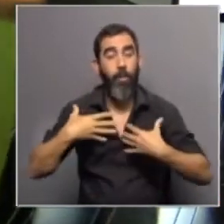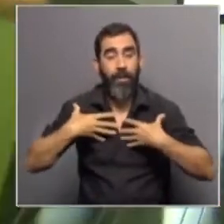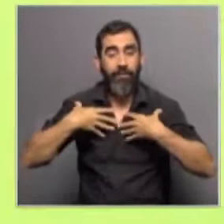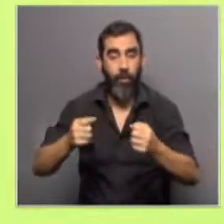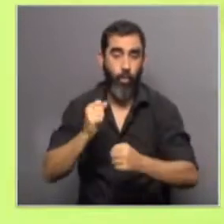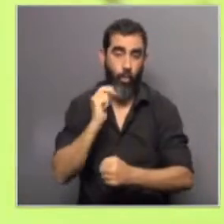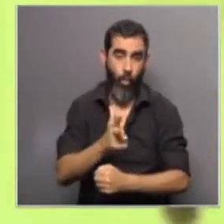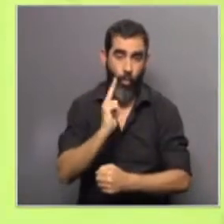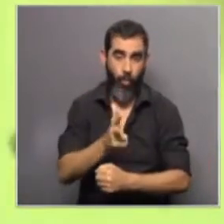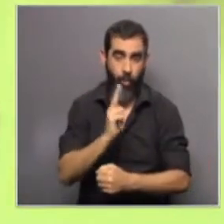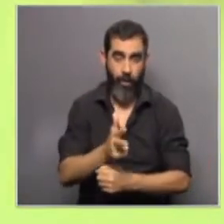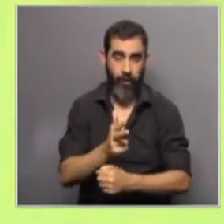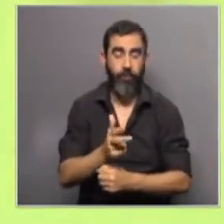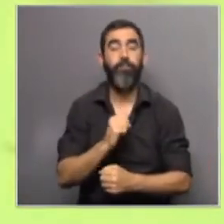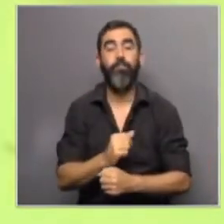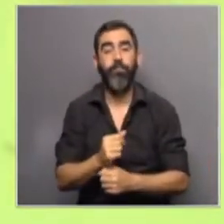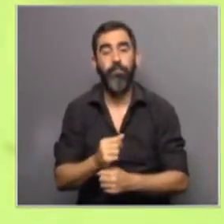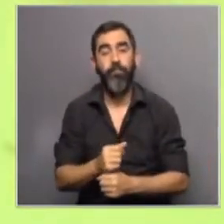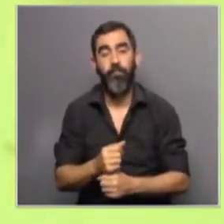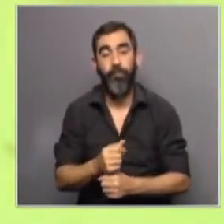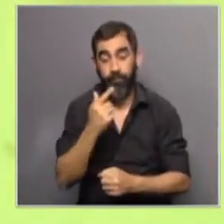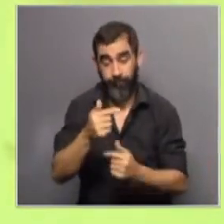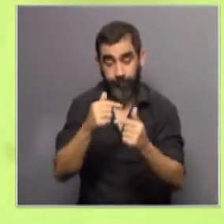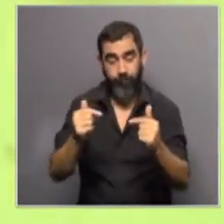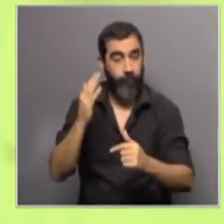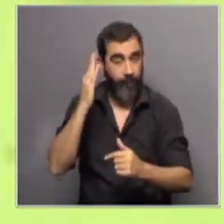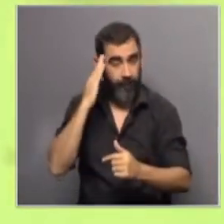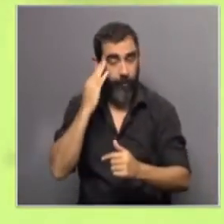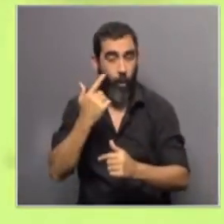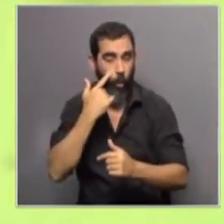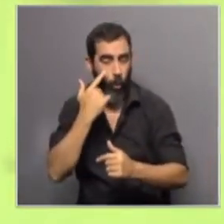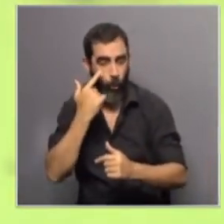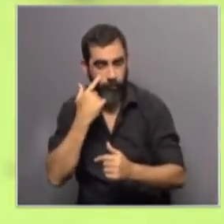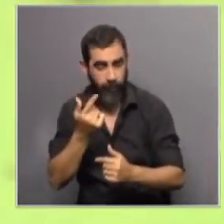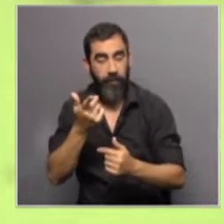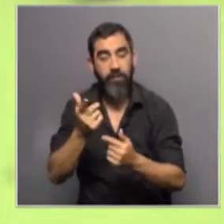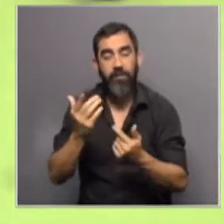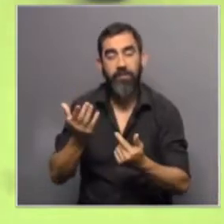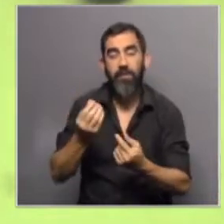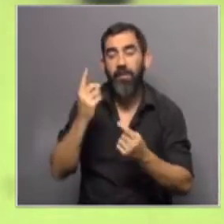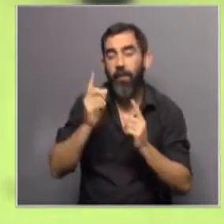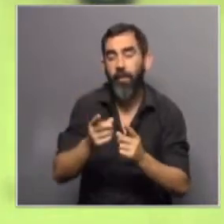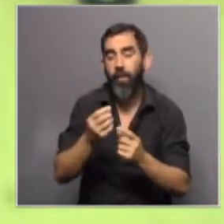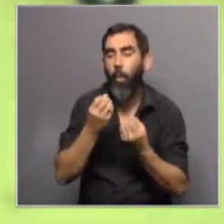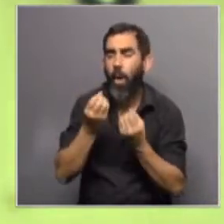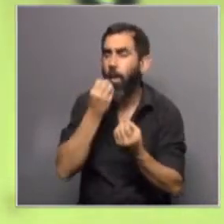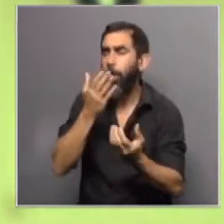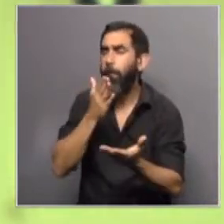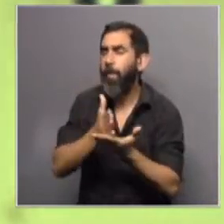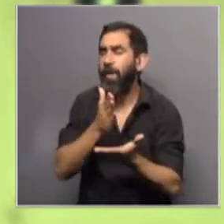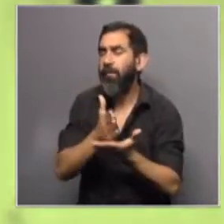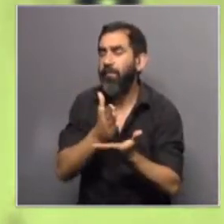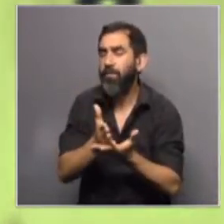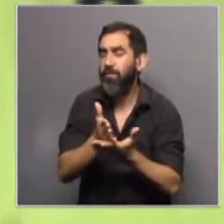humana. Caracterizar con precisión estos elementos, definirlos y determinar sus beneficios es una